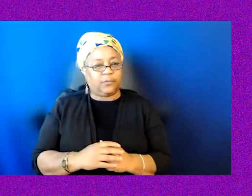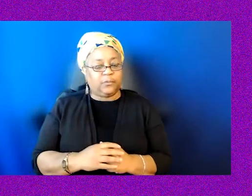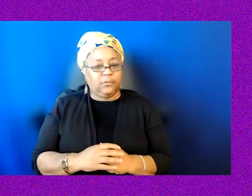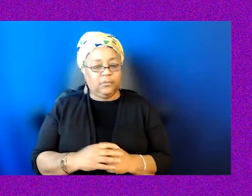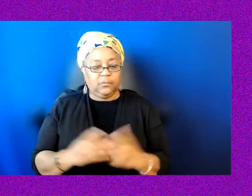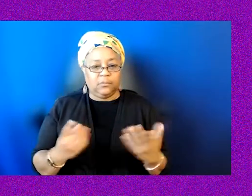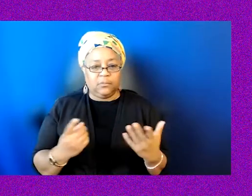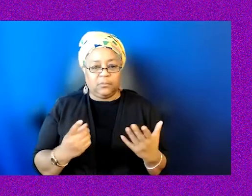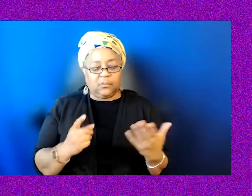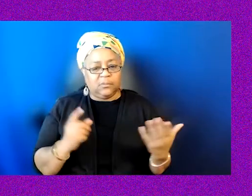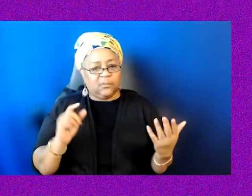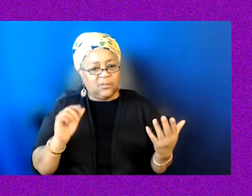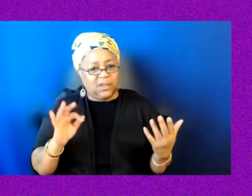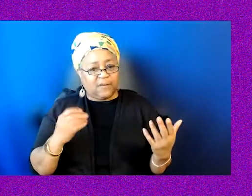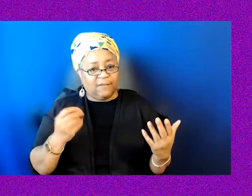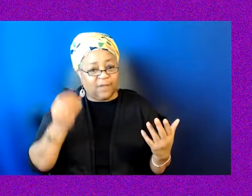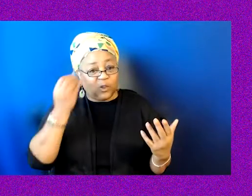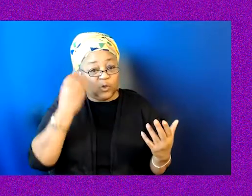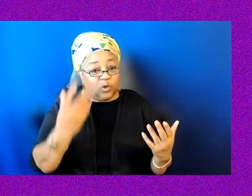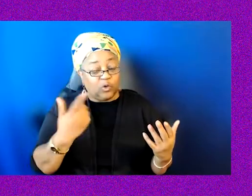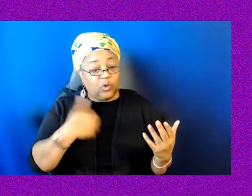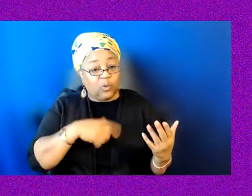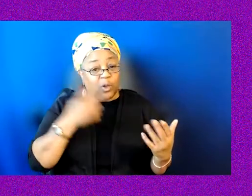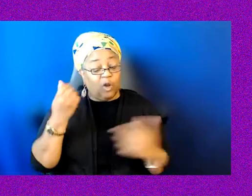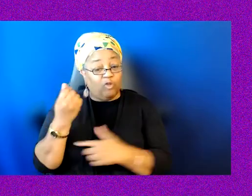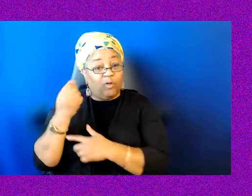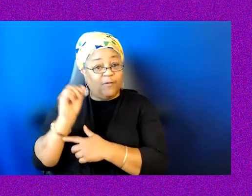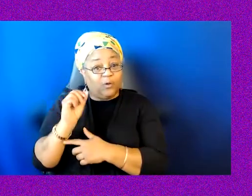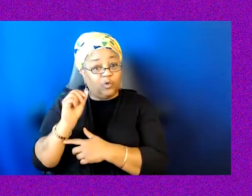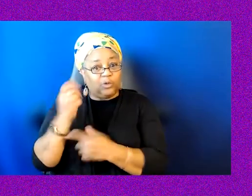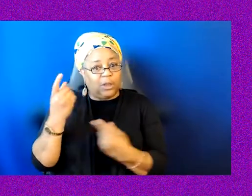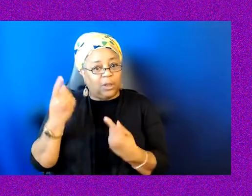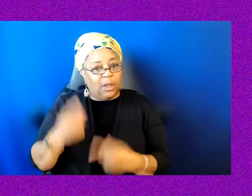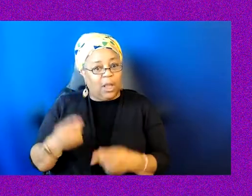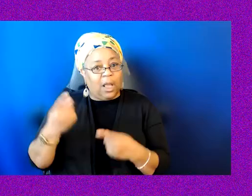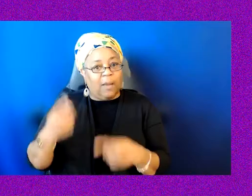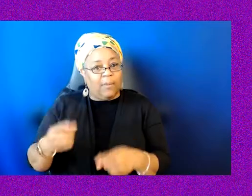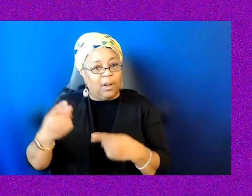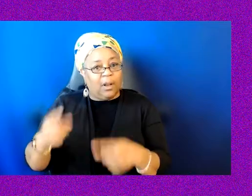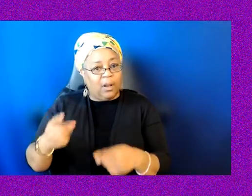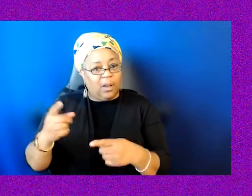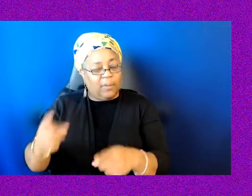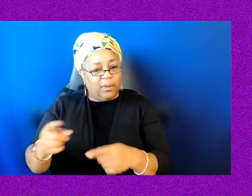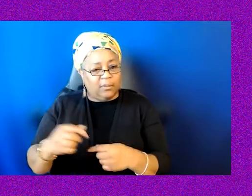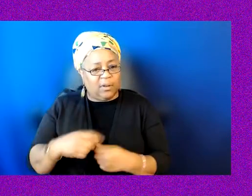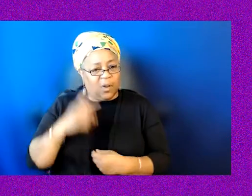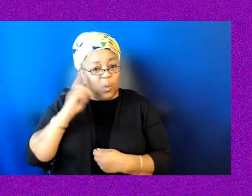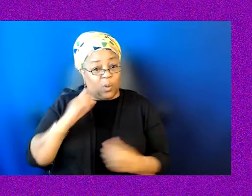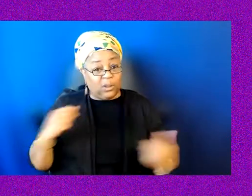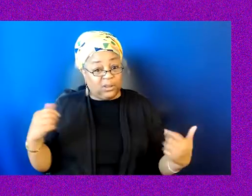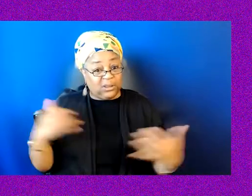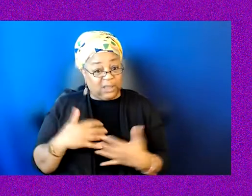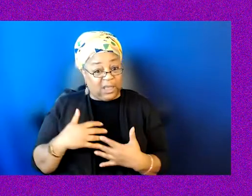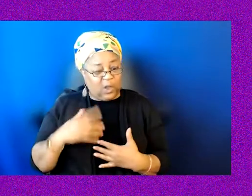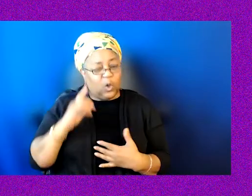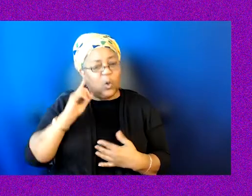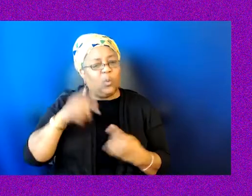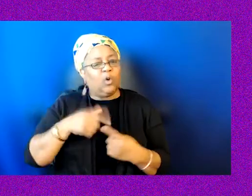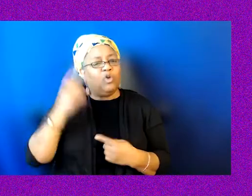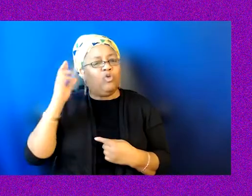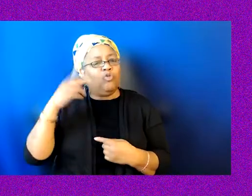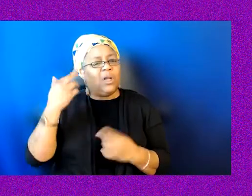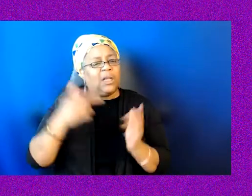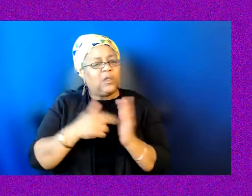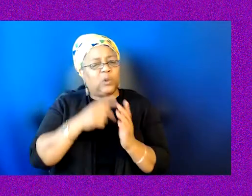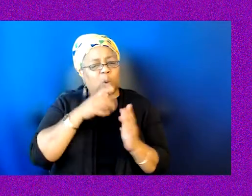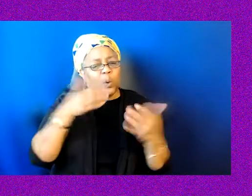¿Qué tal si le dijera que somos una revolución, que nada le puede dar pavor cuando se da cuenta de quién